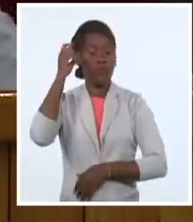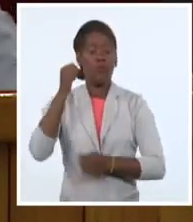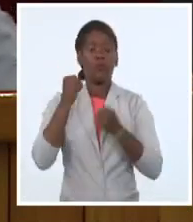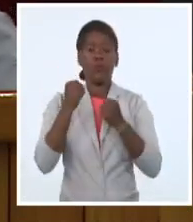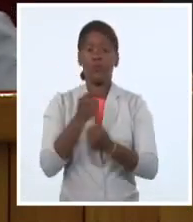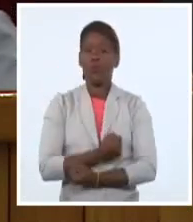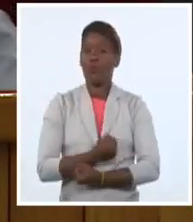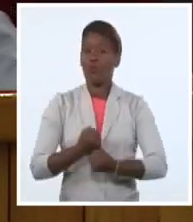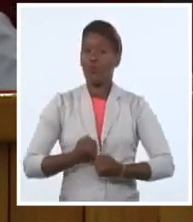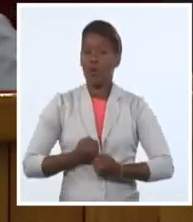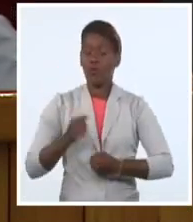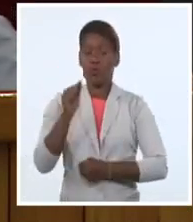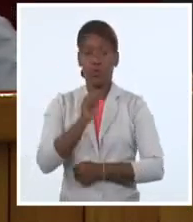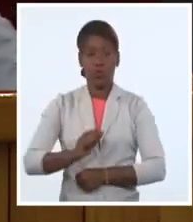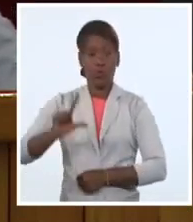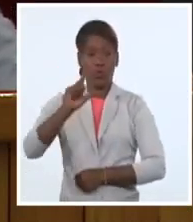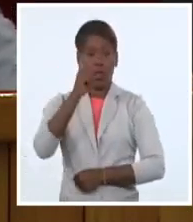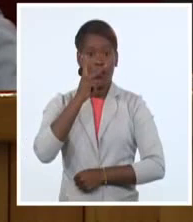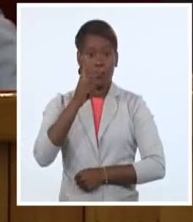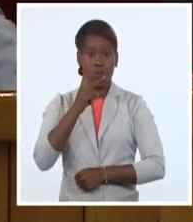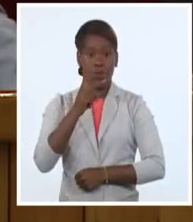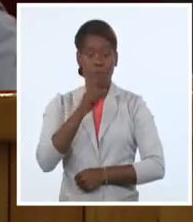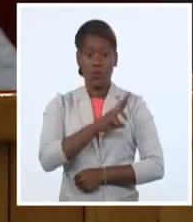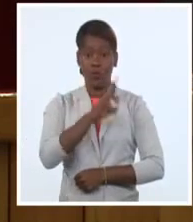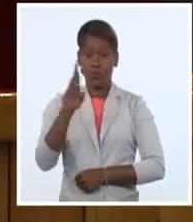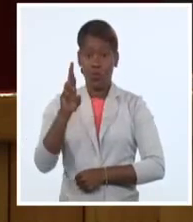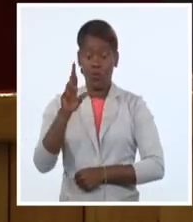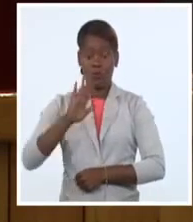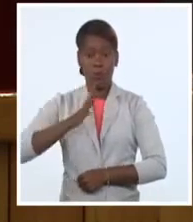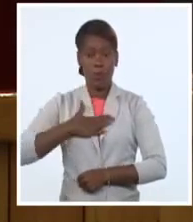nación, los guardianes de la dignidad, nuestro pueblo.